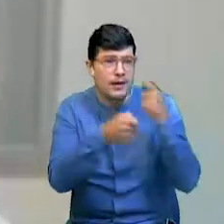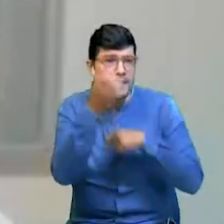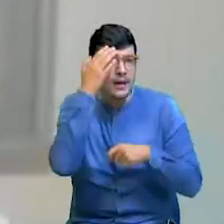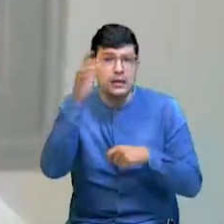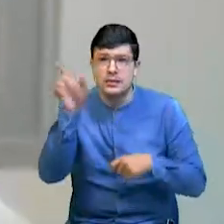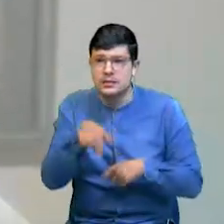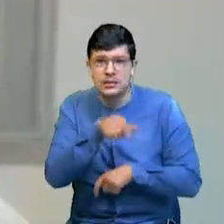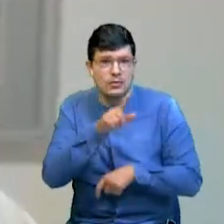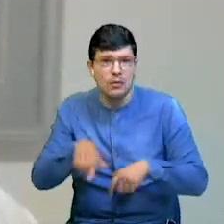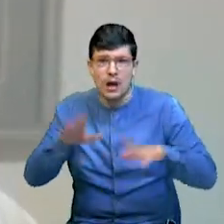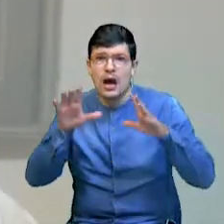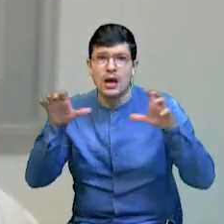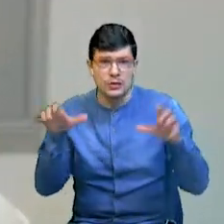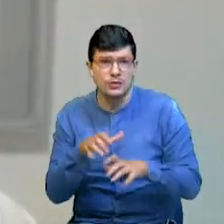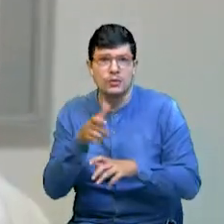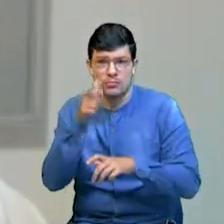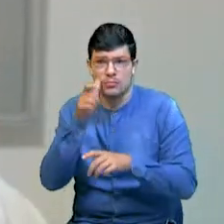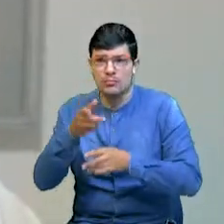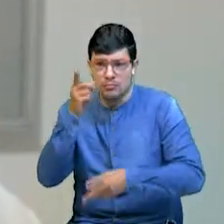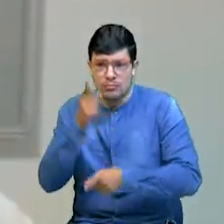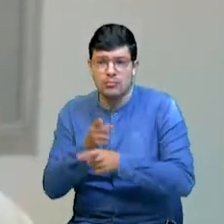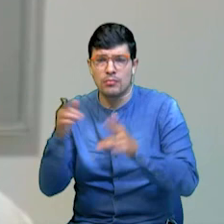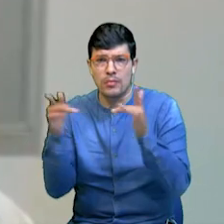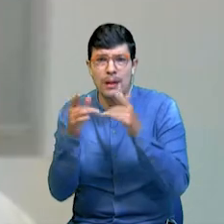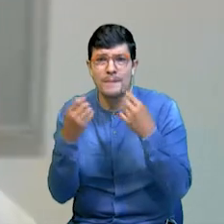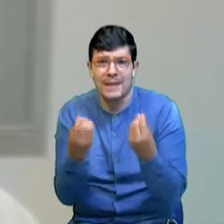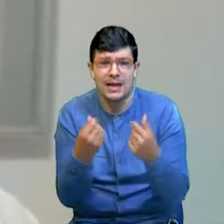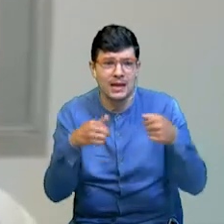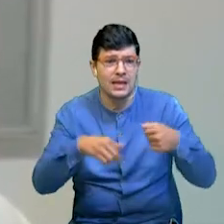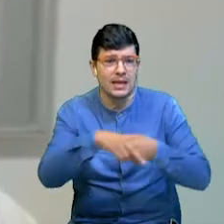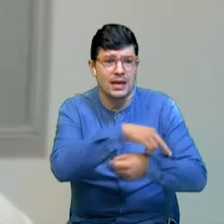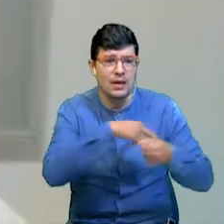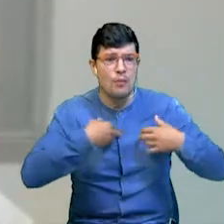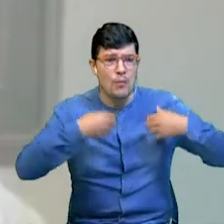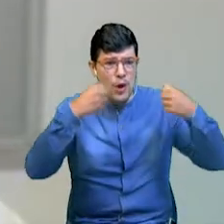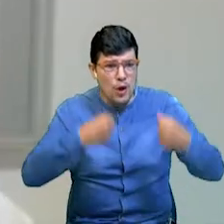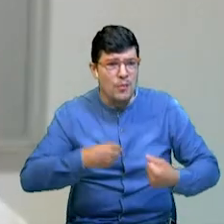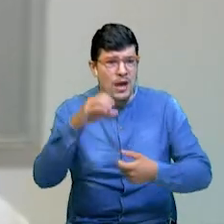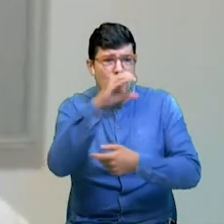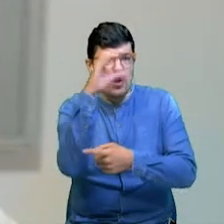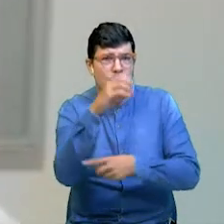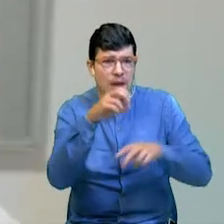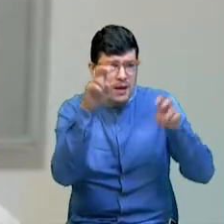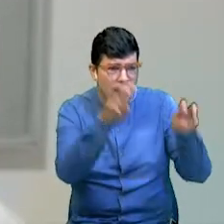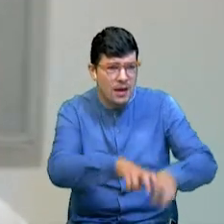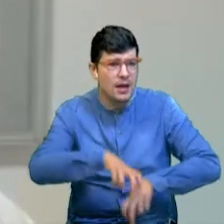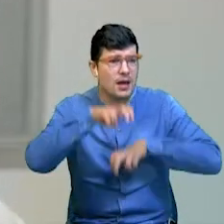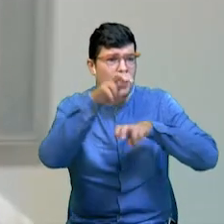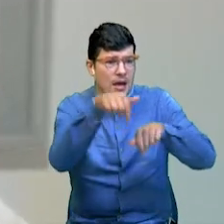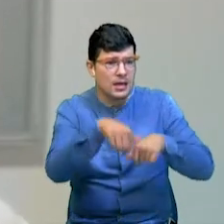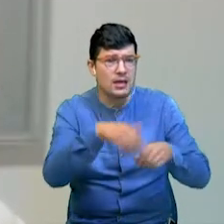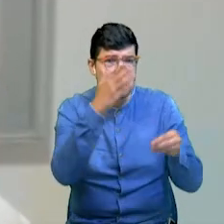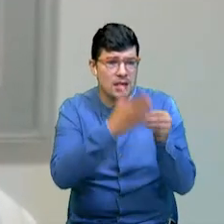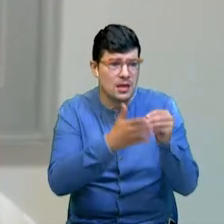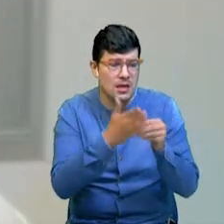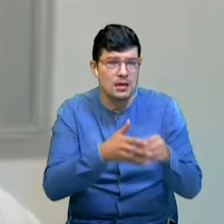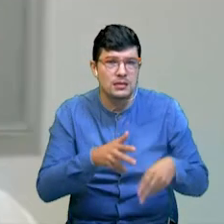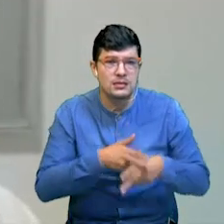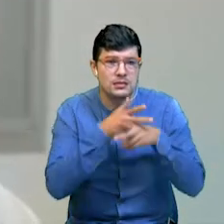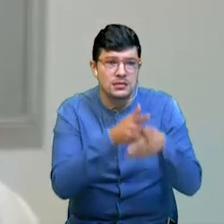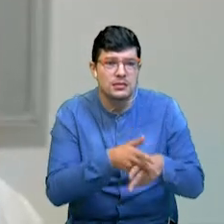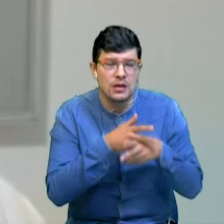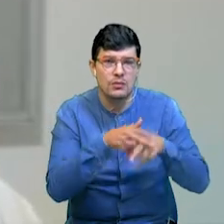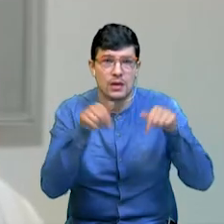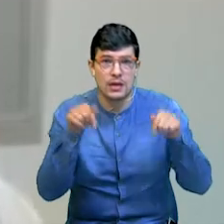aplicación de las salvaguardias para que la agricultura de la región nuestra y la producción de cebolla se proteja como